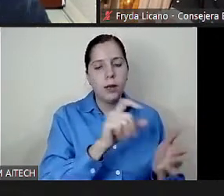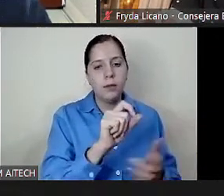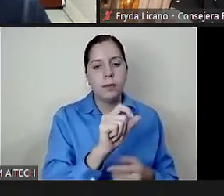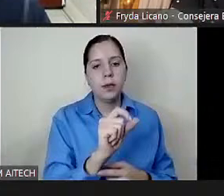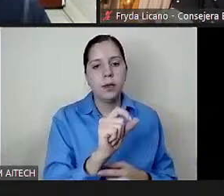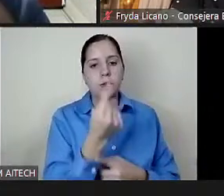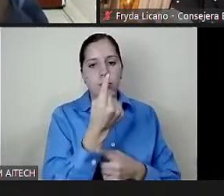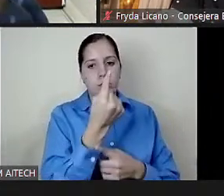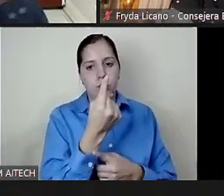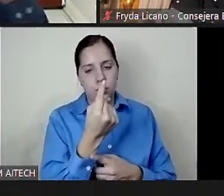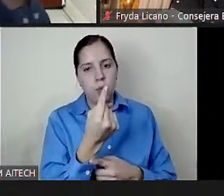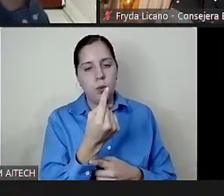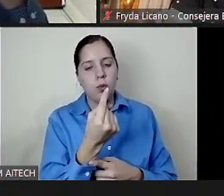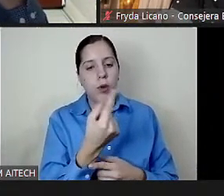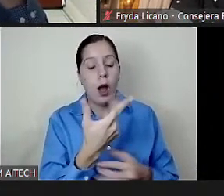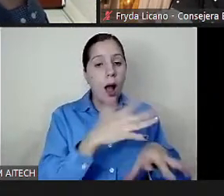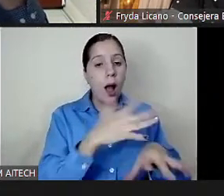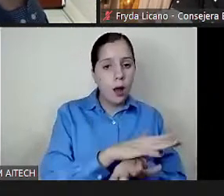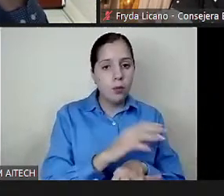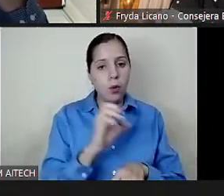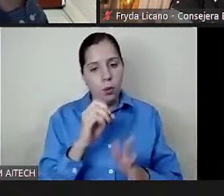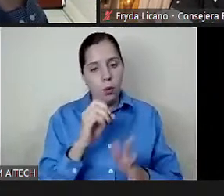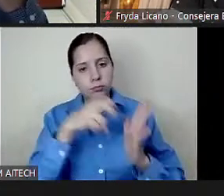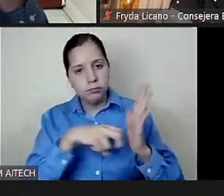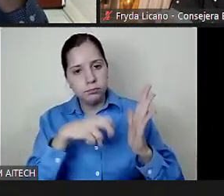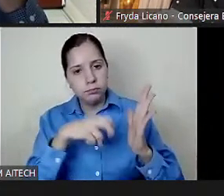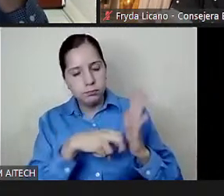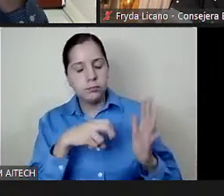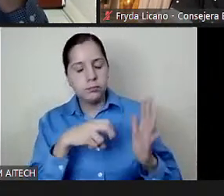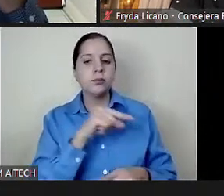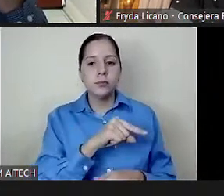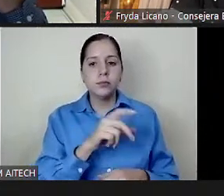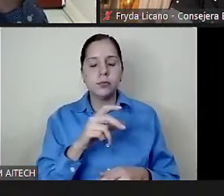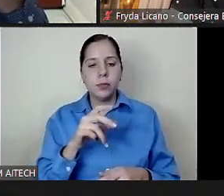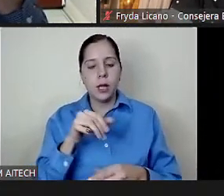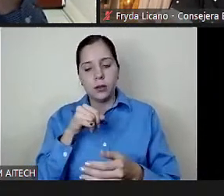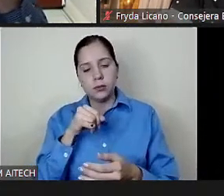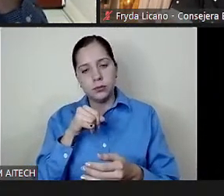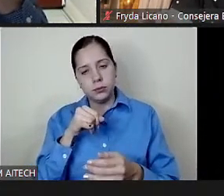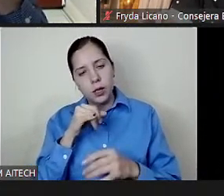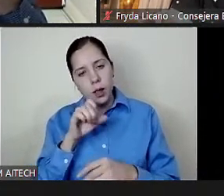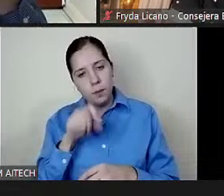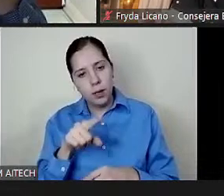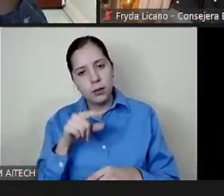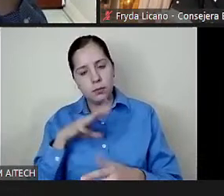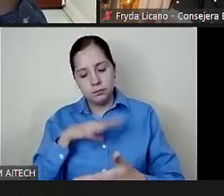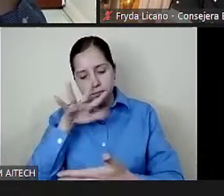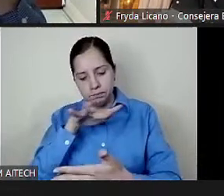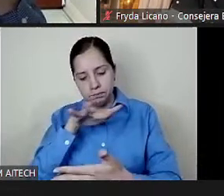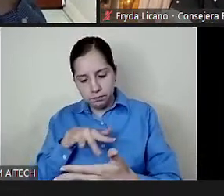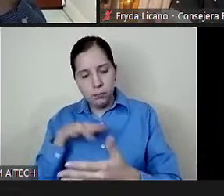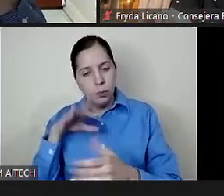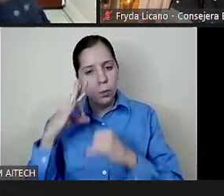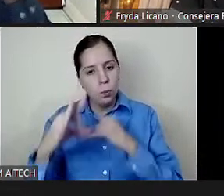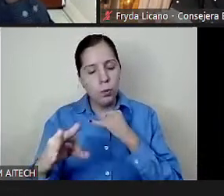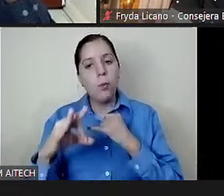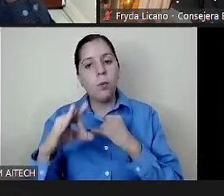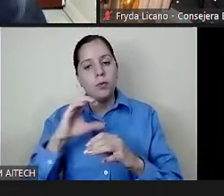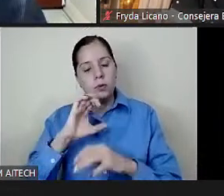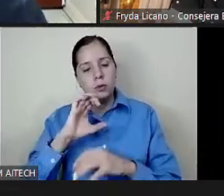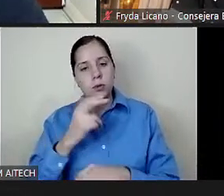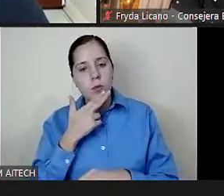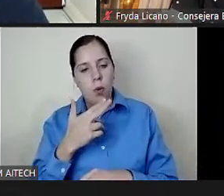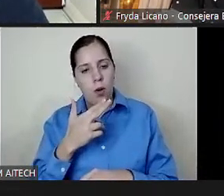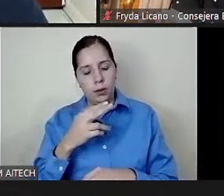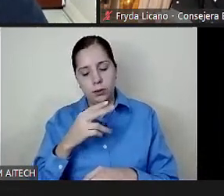modificación o aprobación en su caso. Número 4, informe final que rinde la Secretaría Ejecutiva del Instituto Estatal Electoral de Chihuahua en relación con la